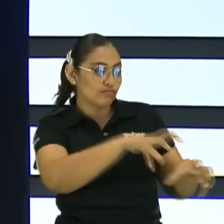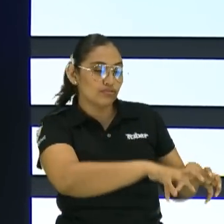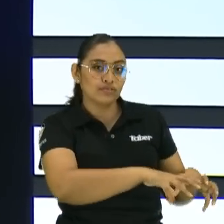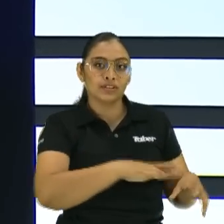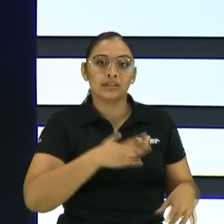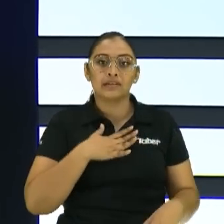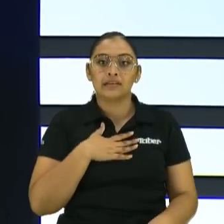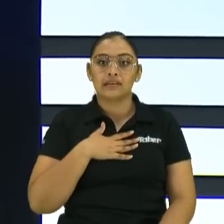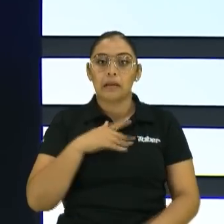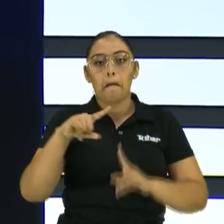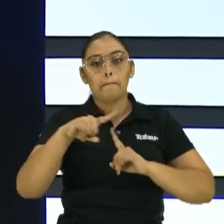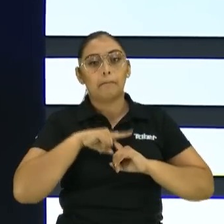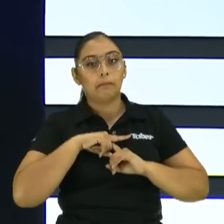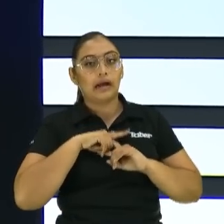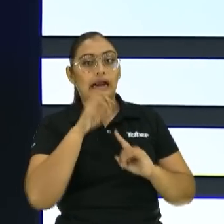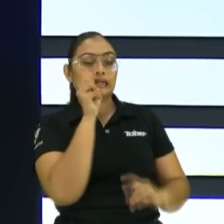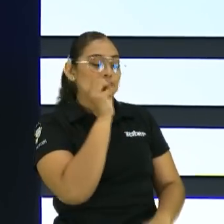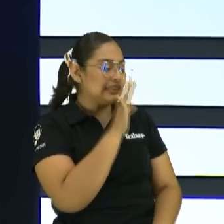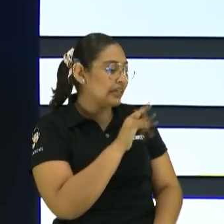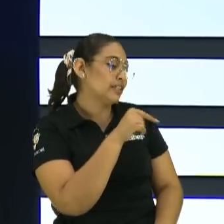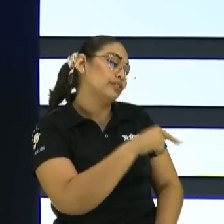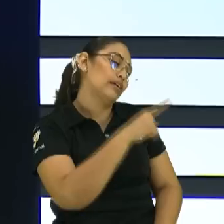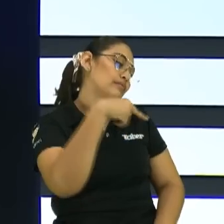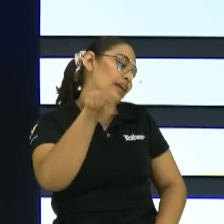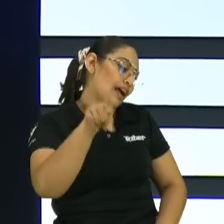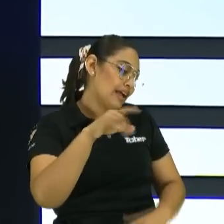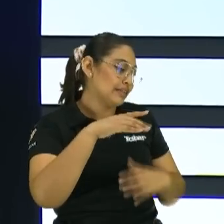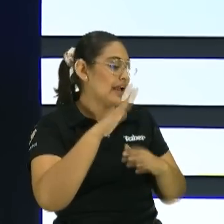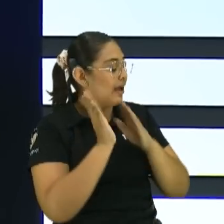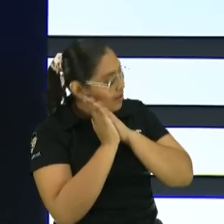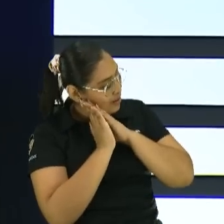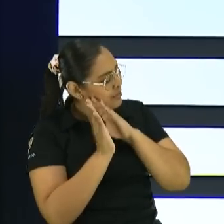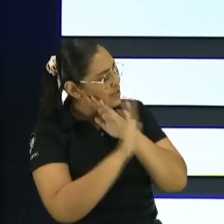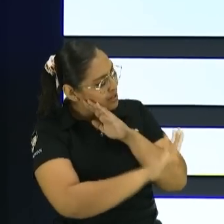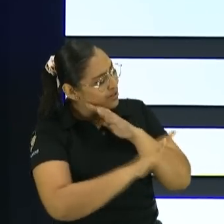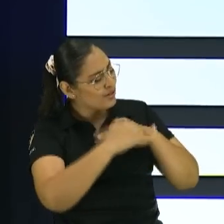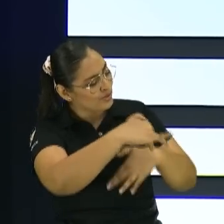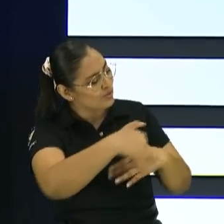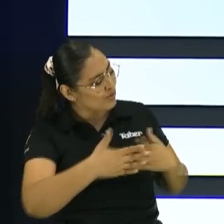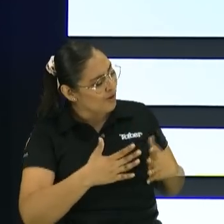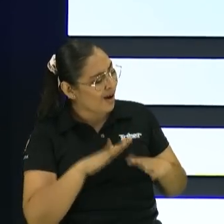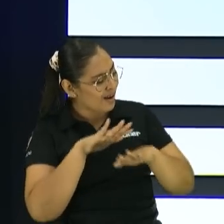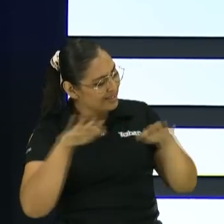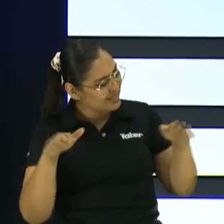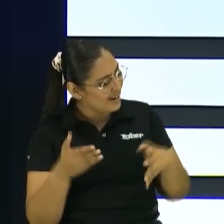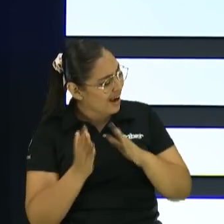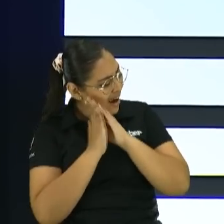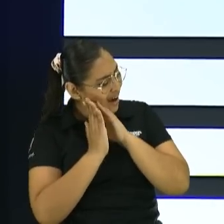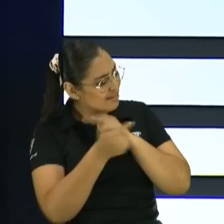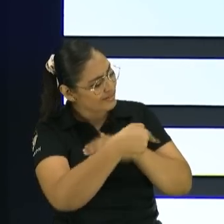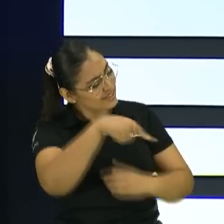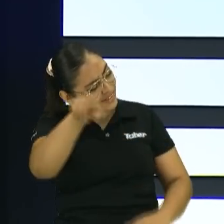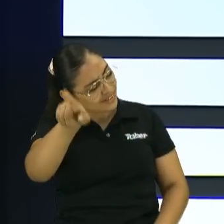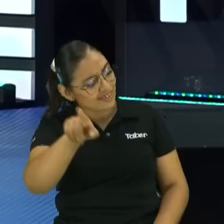hombre andate para aquí para allá pero cuando crecí poco a poco fui perdiendo esa afinidad